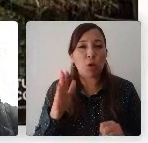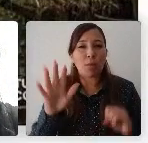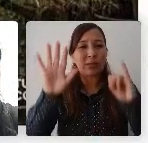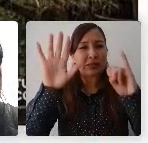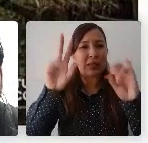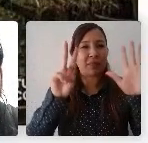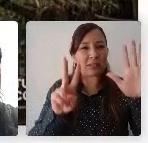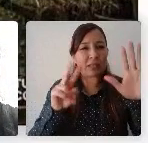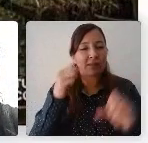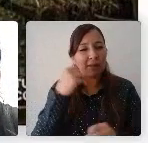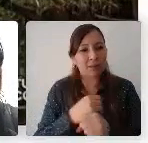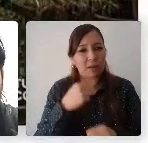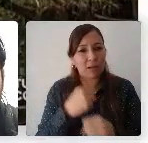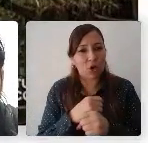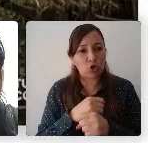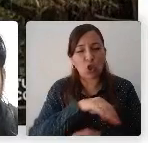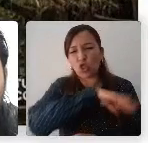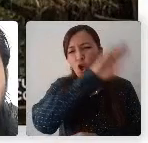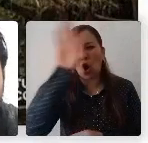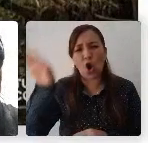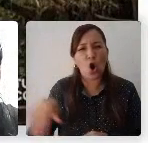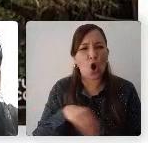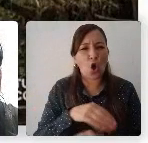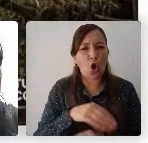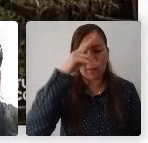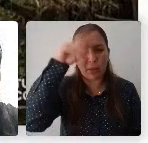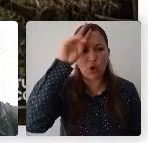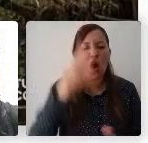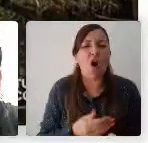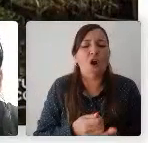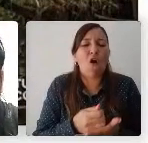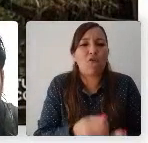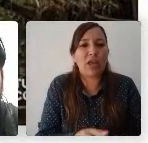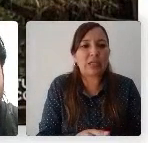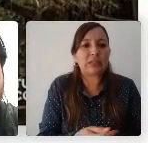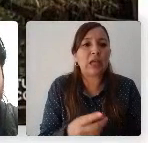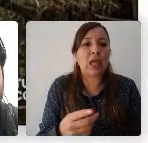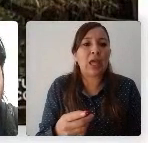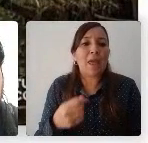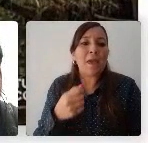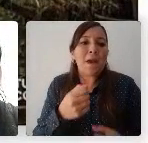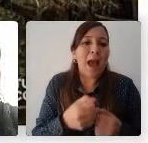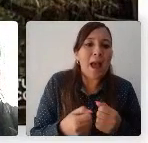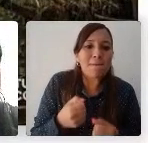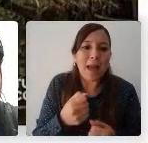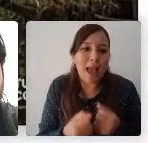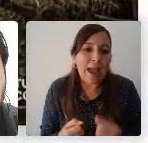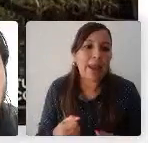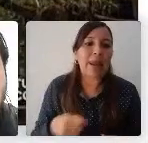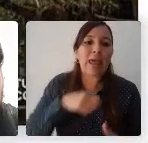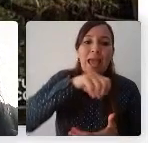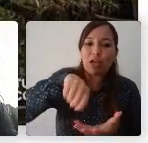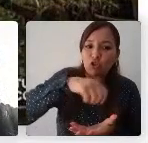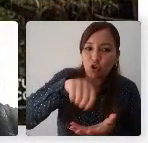nacional y que ofrecen una serie de actividades, ¿no? Como es cultura viva, aventuras, actividades al aire